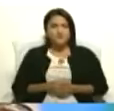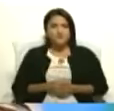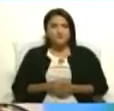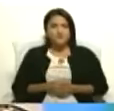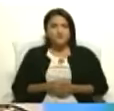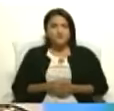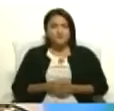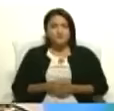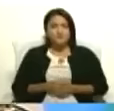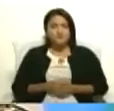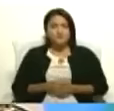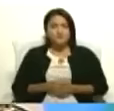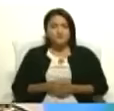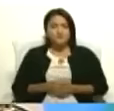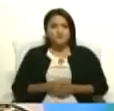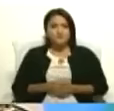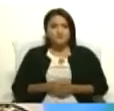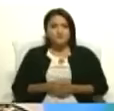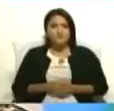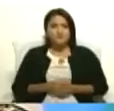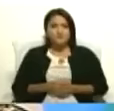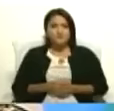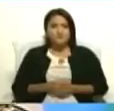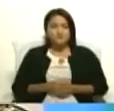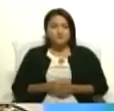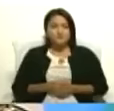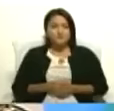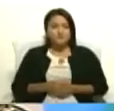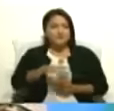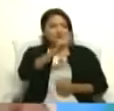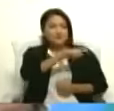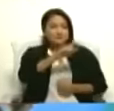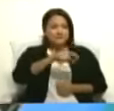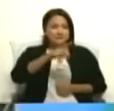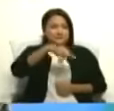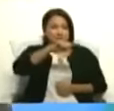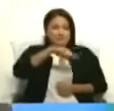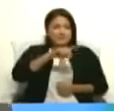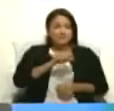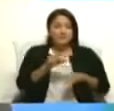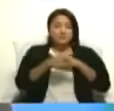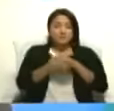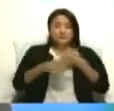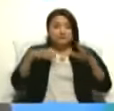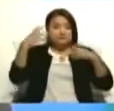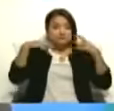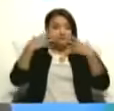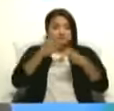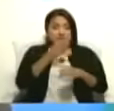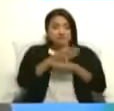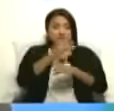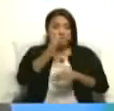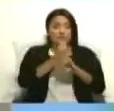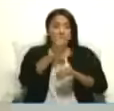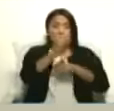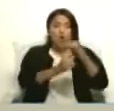cosquillita le producía en el ánimo y en la valentía a la gente de Guyana que se fueron hasta la haa se fueron hasta la